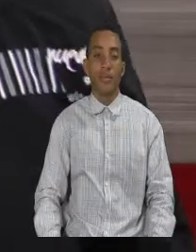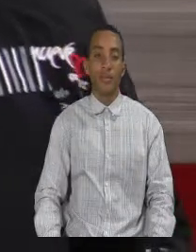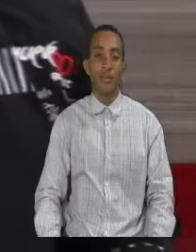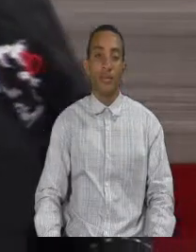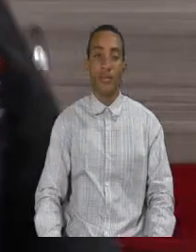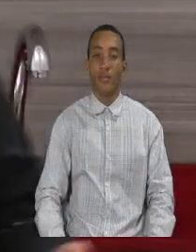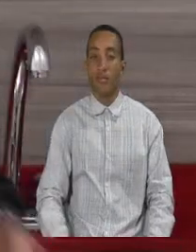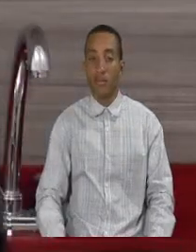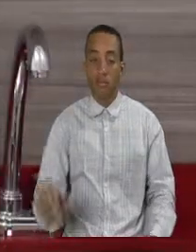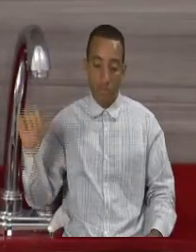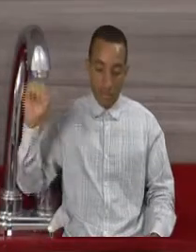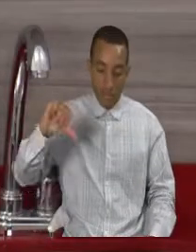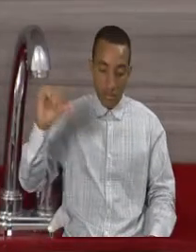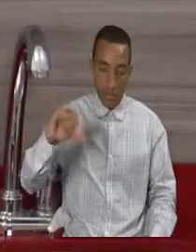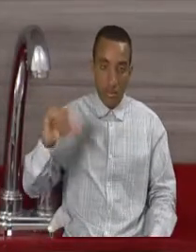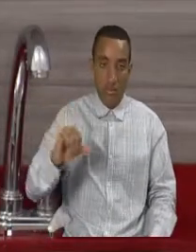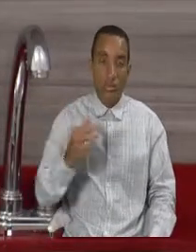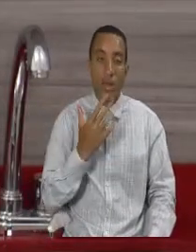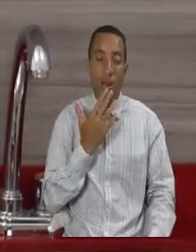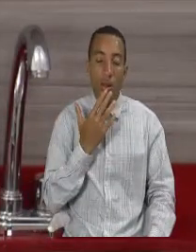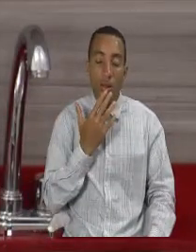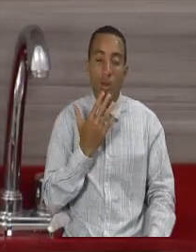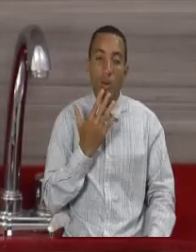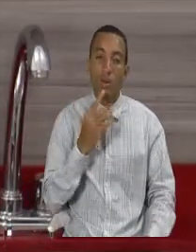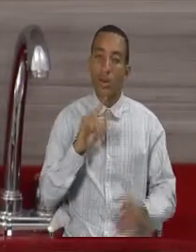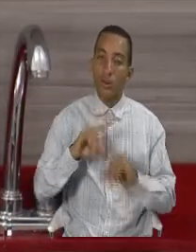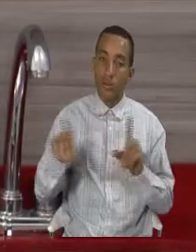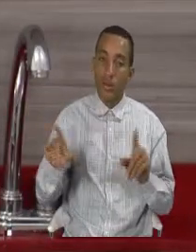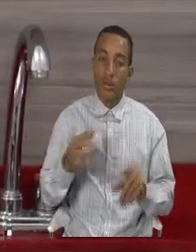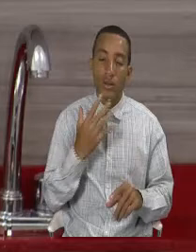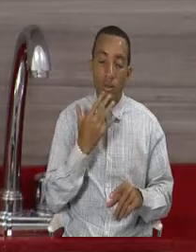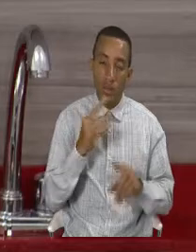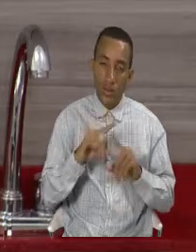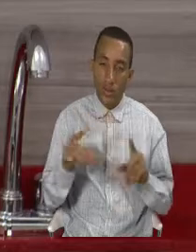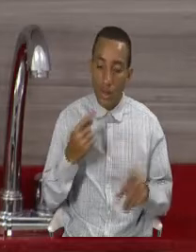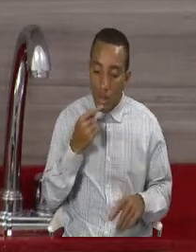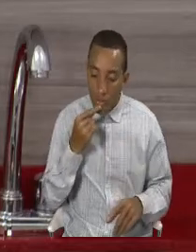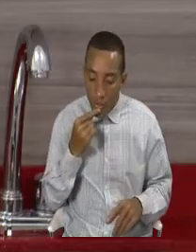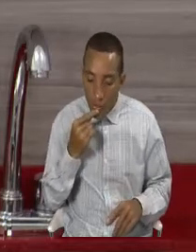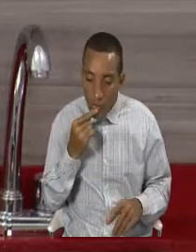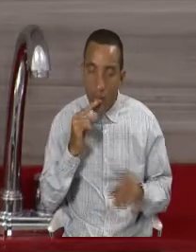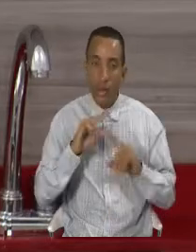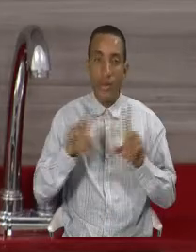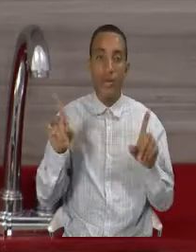Nuestras salsas son sabores diferentes, colores diferentes.